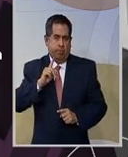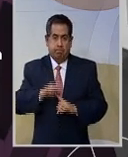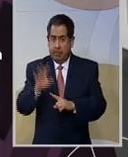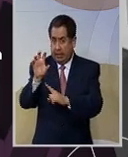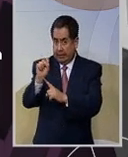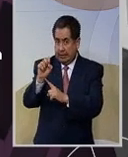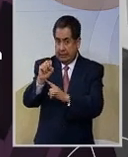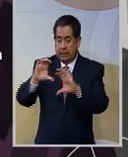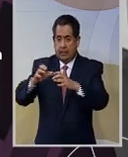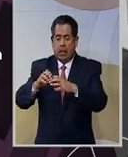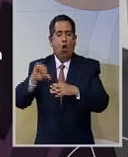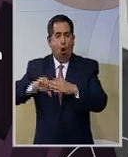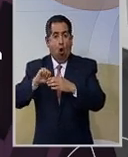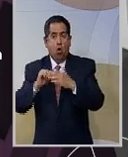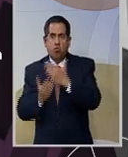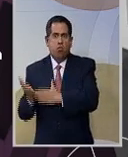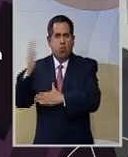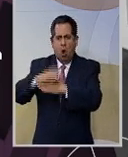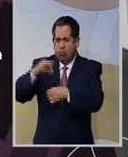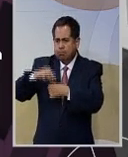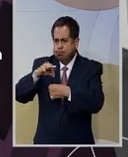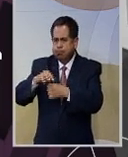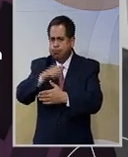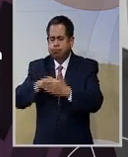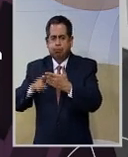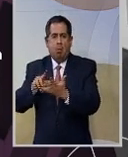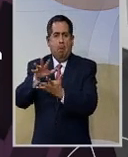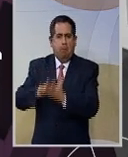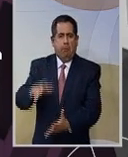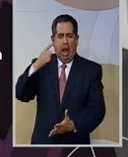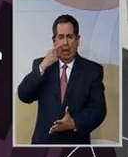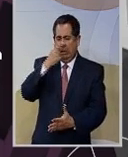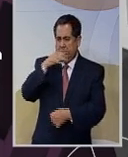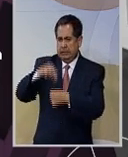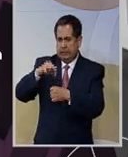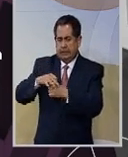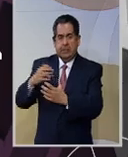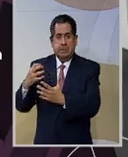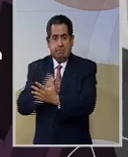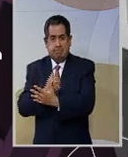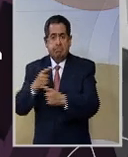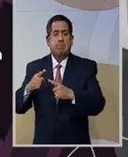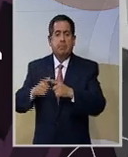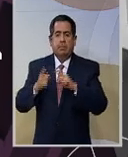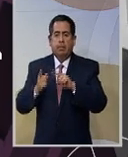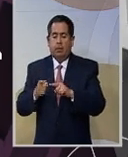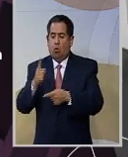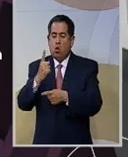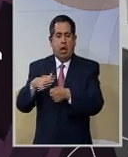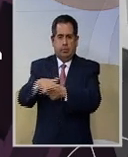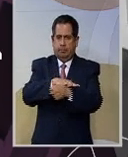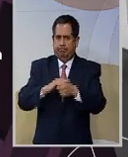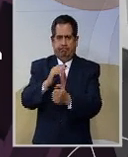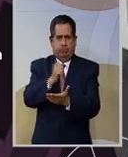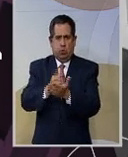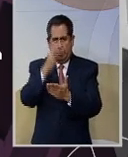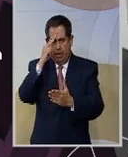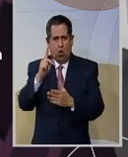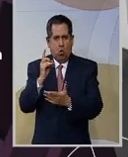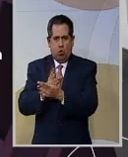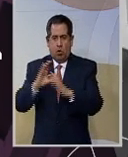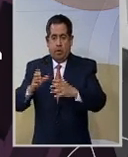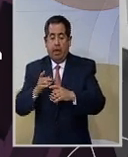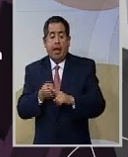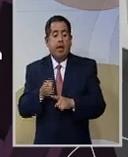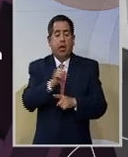por los que se votó el día de hoy bajo el principio de representación proporcional y en una sola circunscripción para la Ciudad de México, y